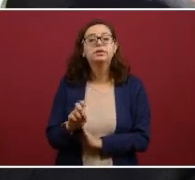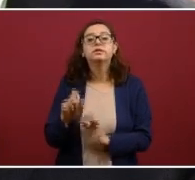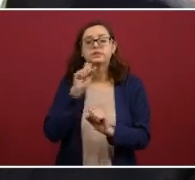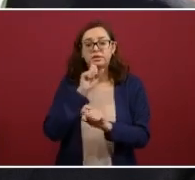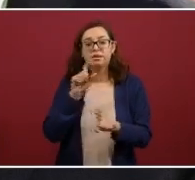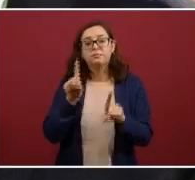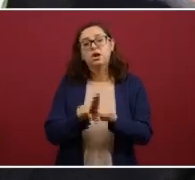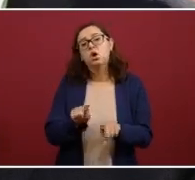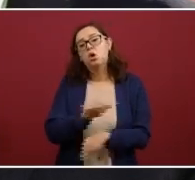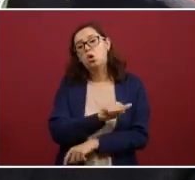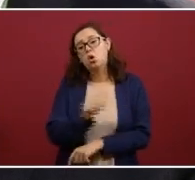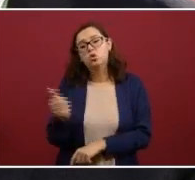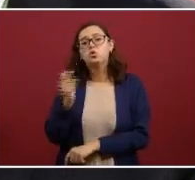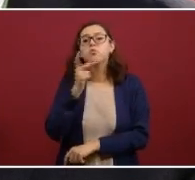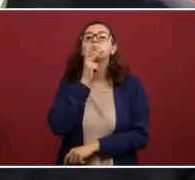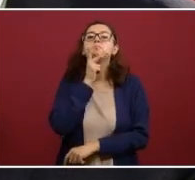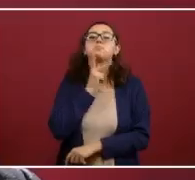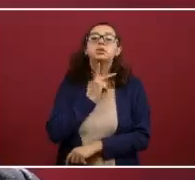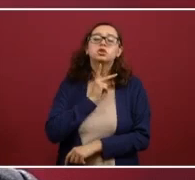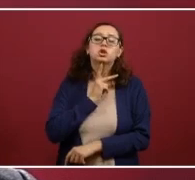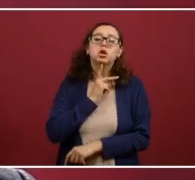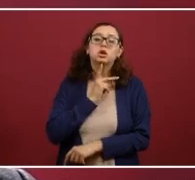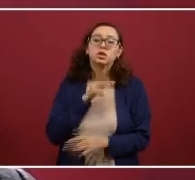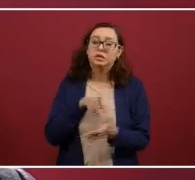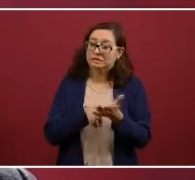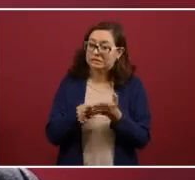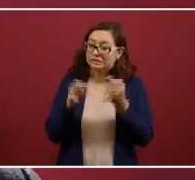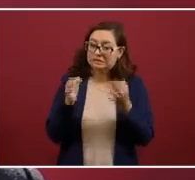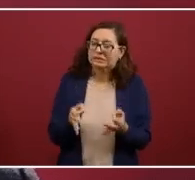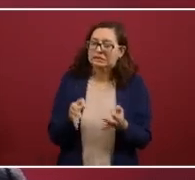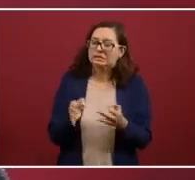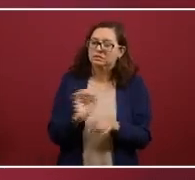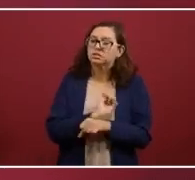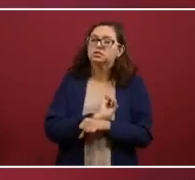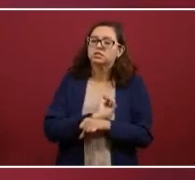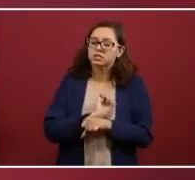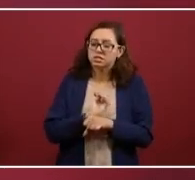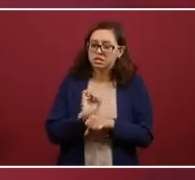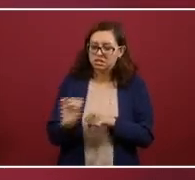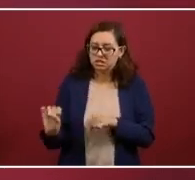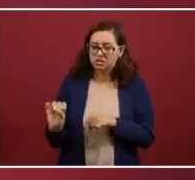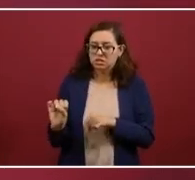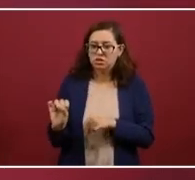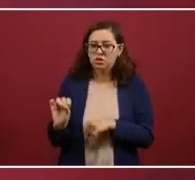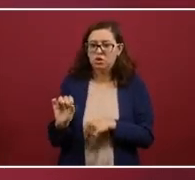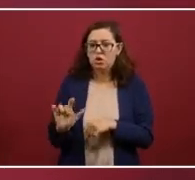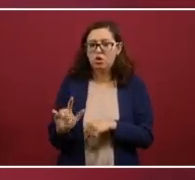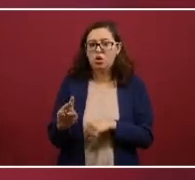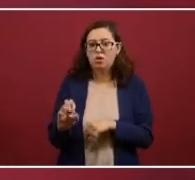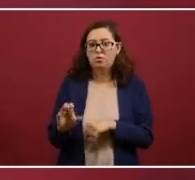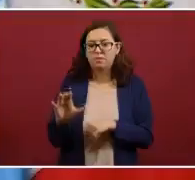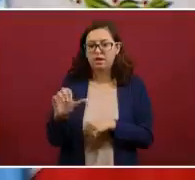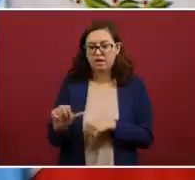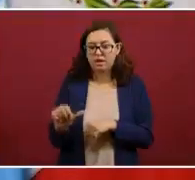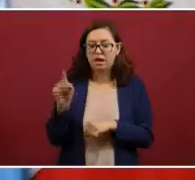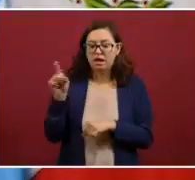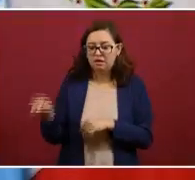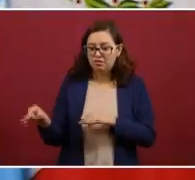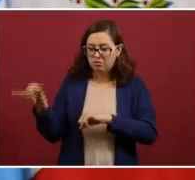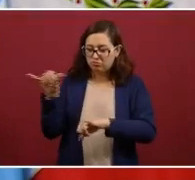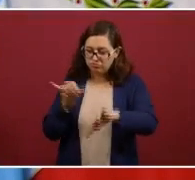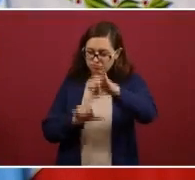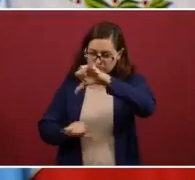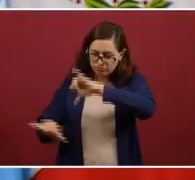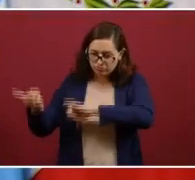ligeros. Ahí llega el petróleo más ligero, Olmeca, y ahí se hacen las